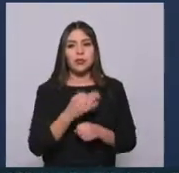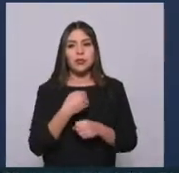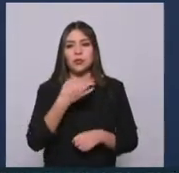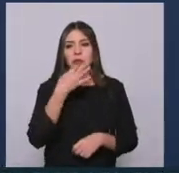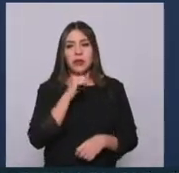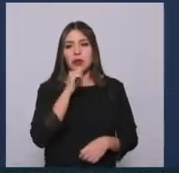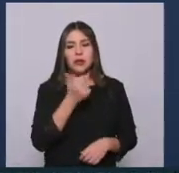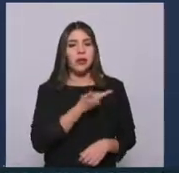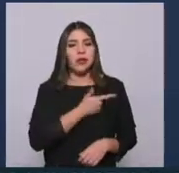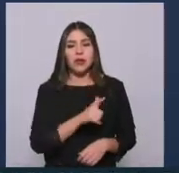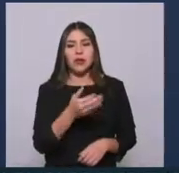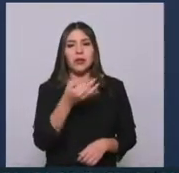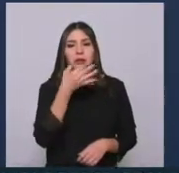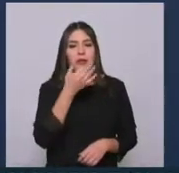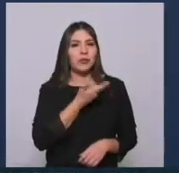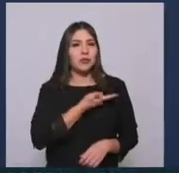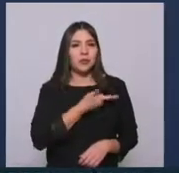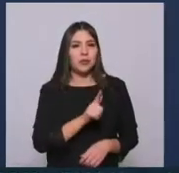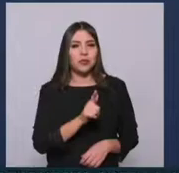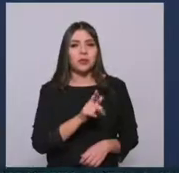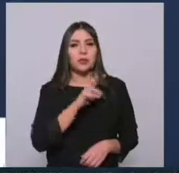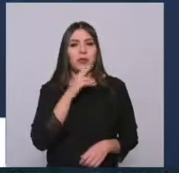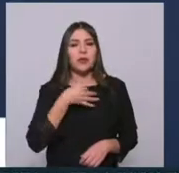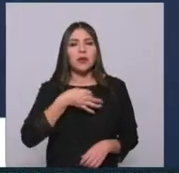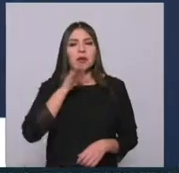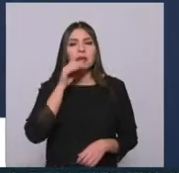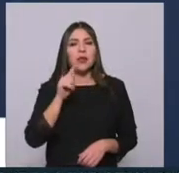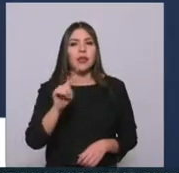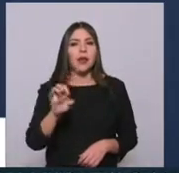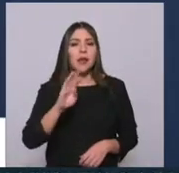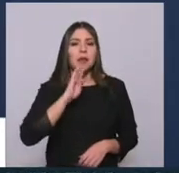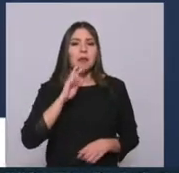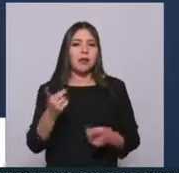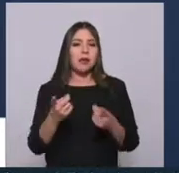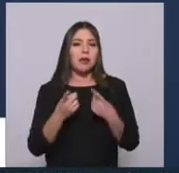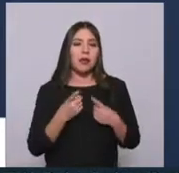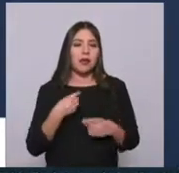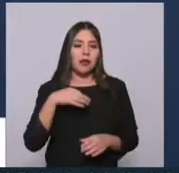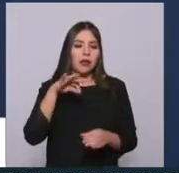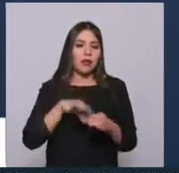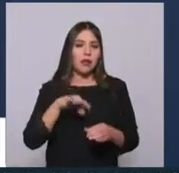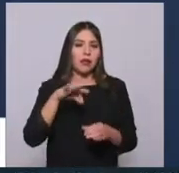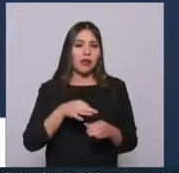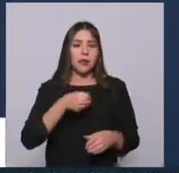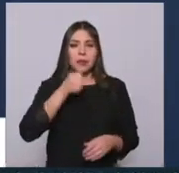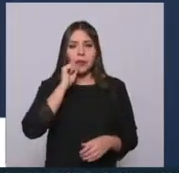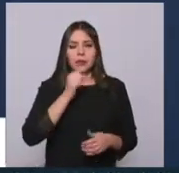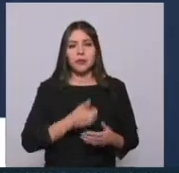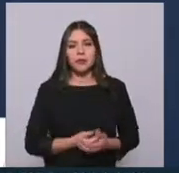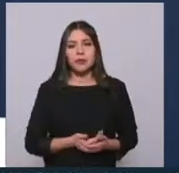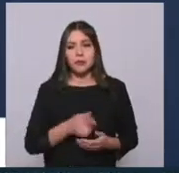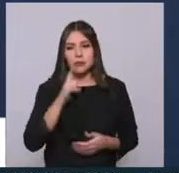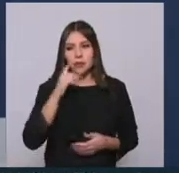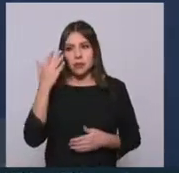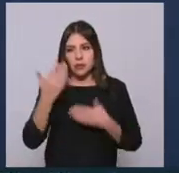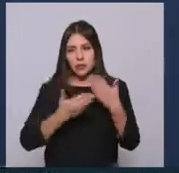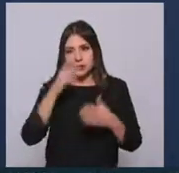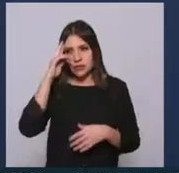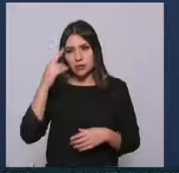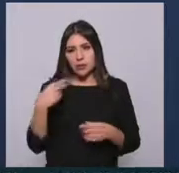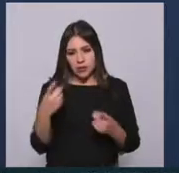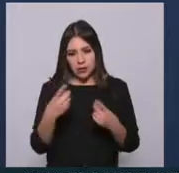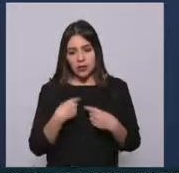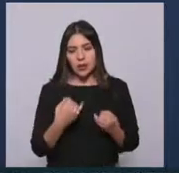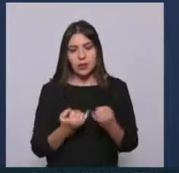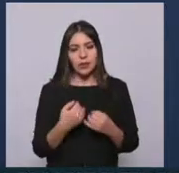no me gusta tomar medicamentos, más bien me tomo test que me da mi mamá y todo eso. Oiga, señora, con todo respeto, le encargo uno también, ¿no? Que yo